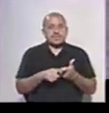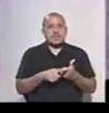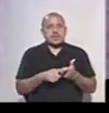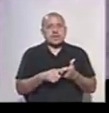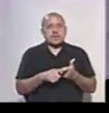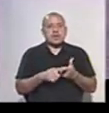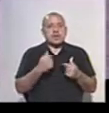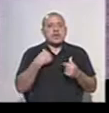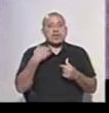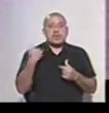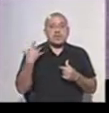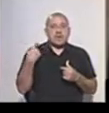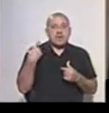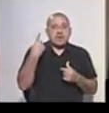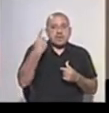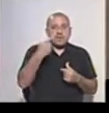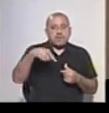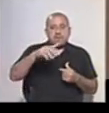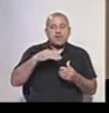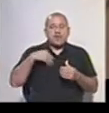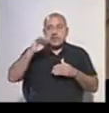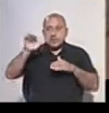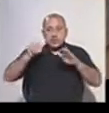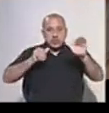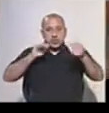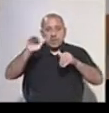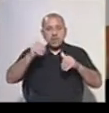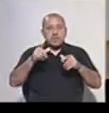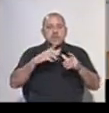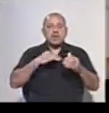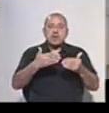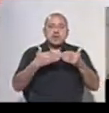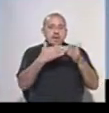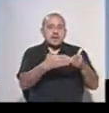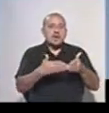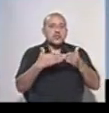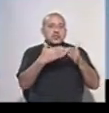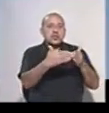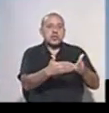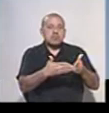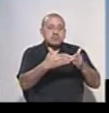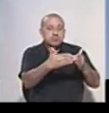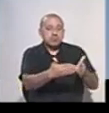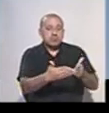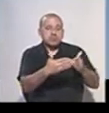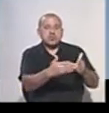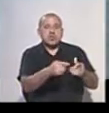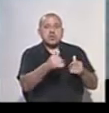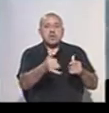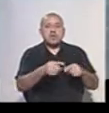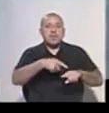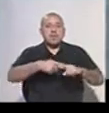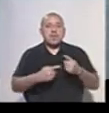El jefe operativo de cada base cita a la tripulación que está de guardia. La lancha a todo tiempo tiene alrededor de media hora para hacerse a la